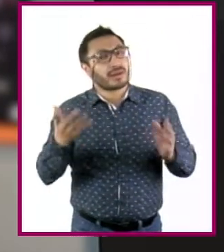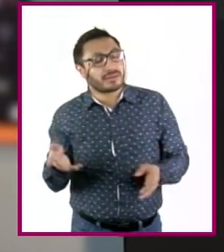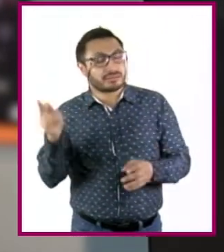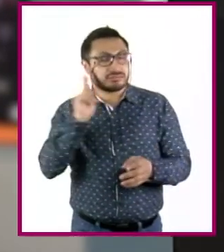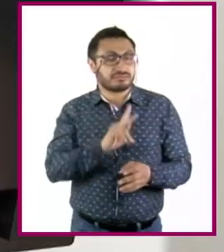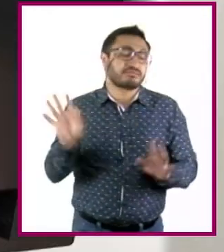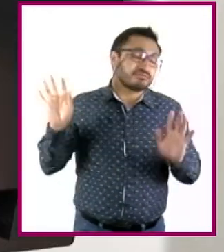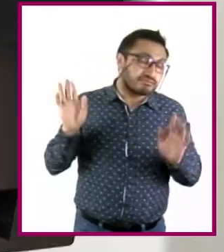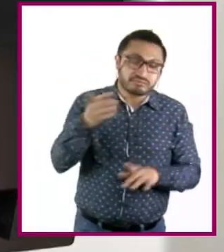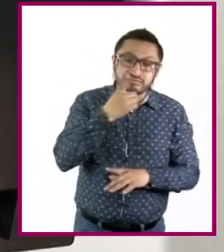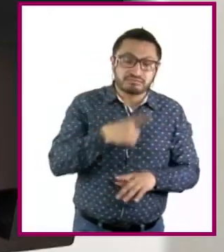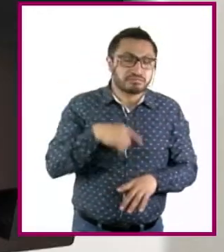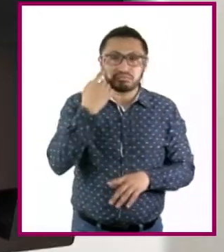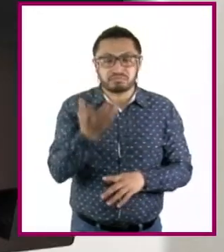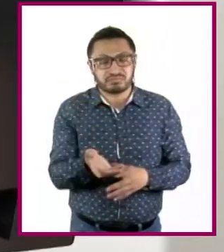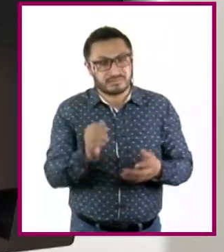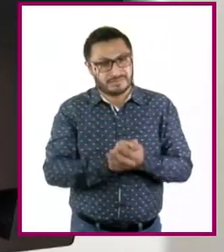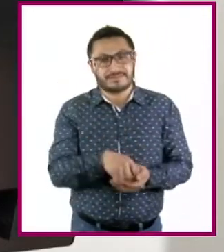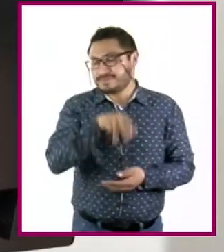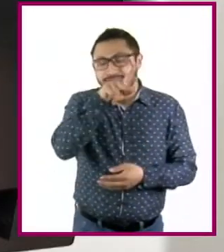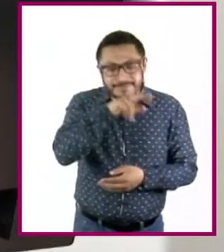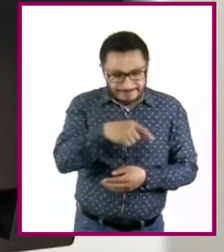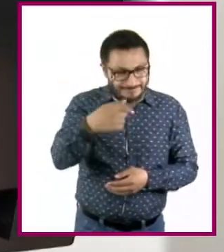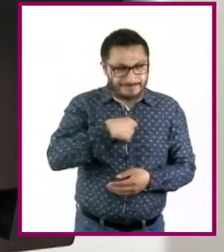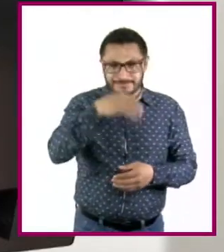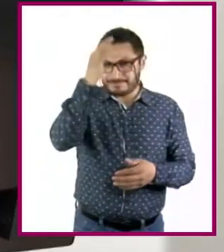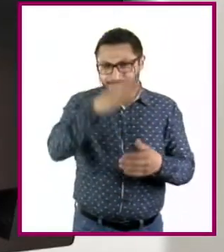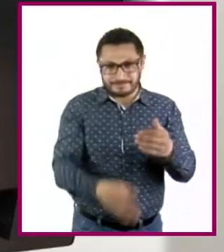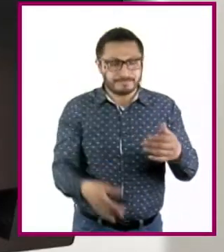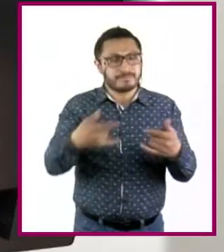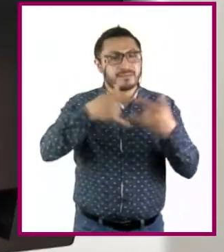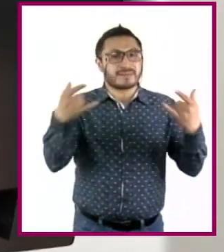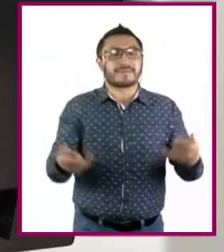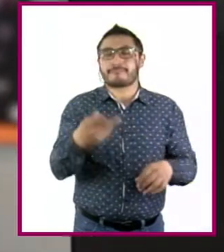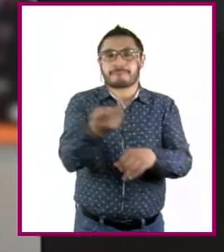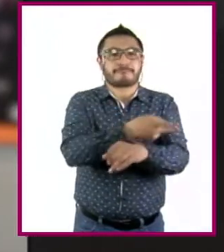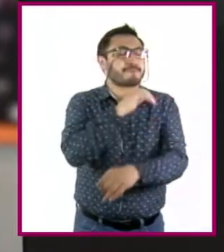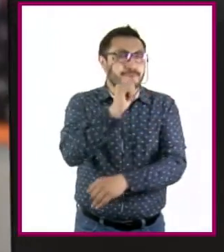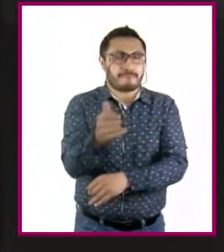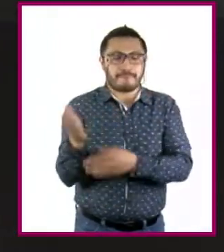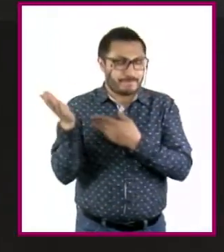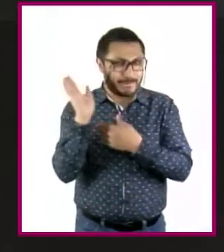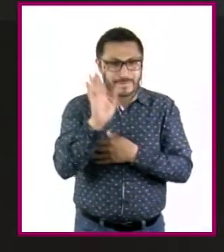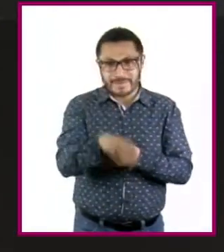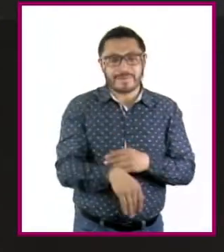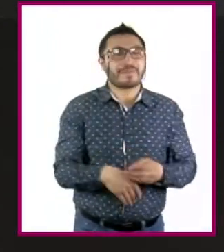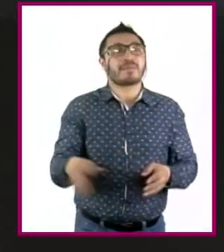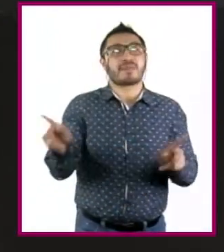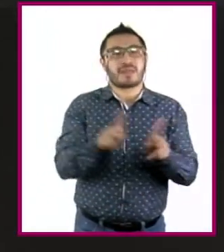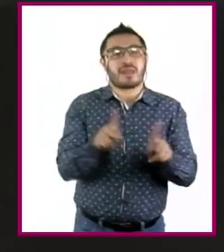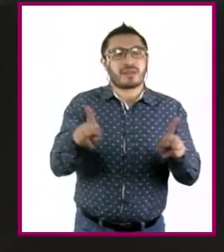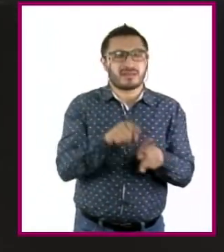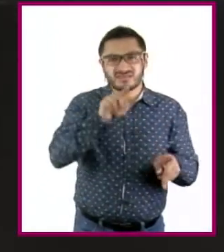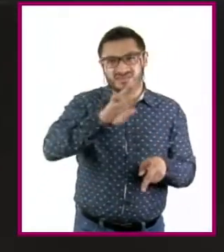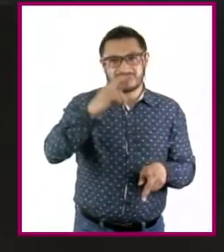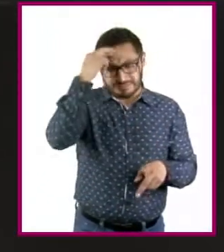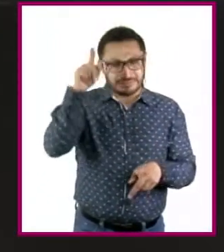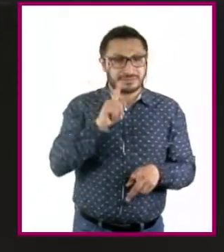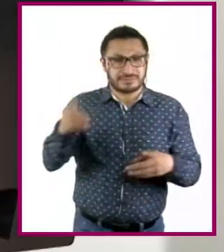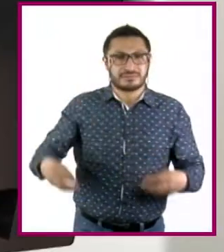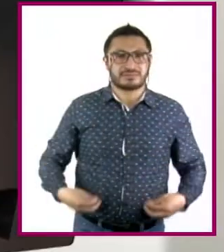interrumpo mucho. No te preocupes, Lu, ya estaba casi acabando el cuento, no pasa nada. ¿Te acuerdas de mi primo, el que vive en Ciudad de México?